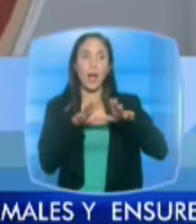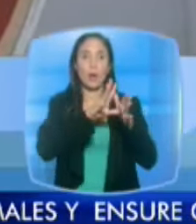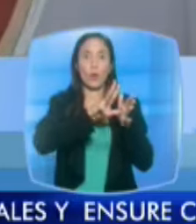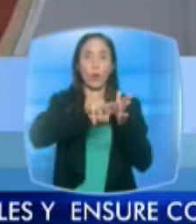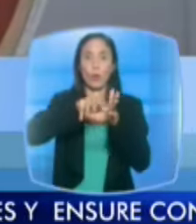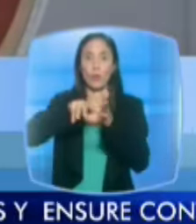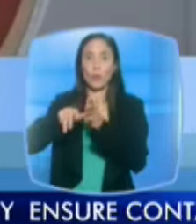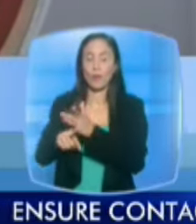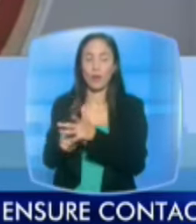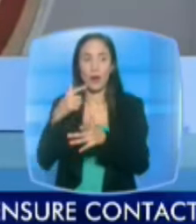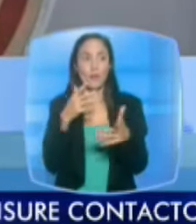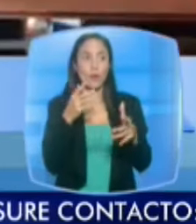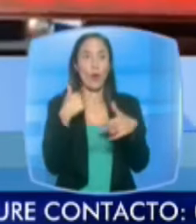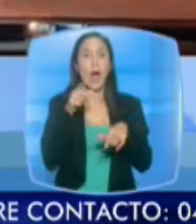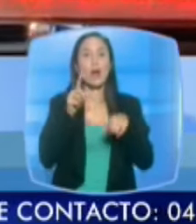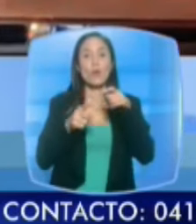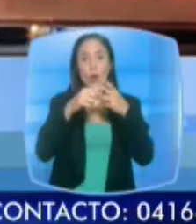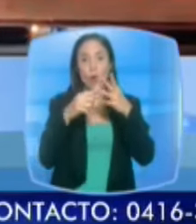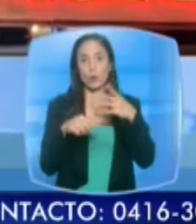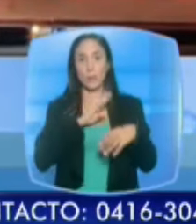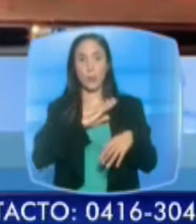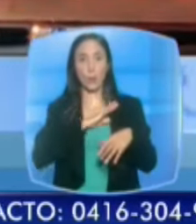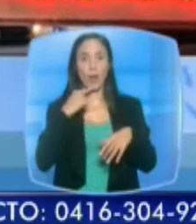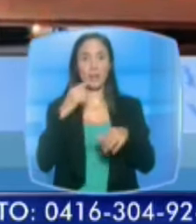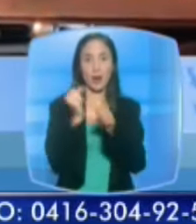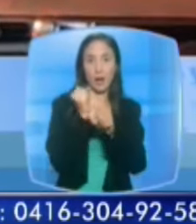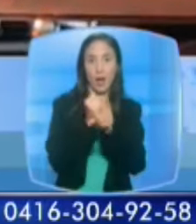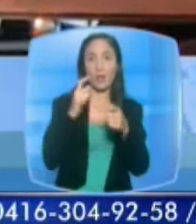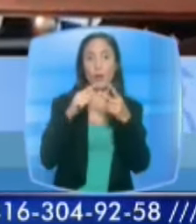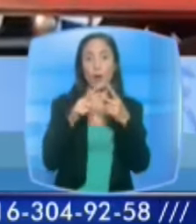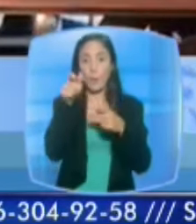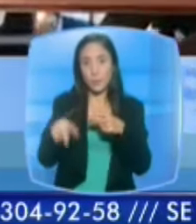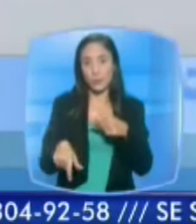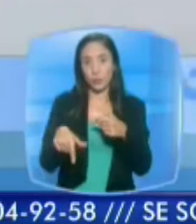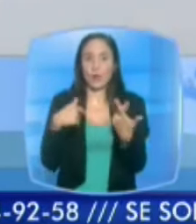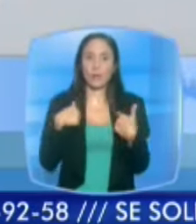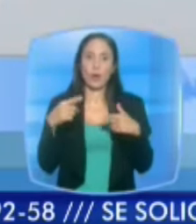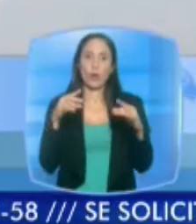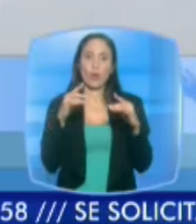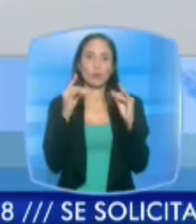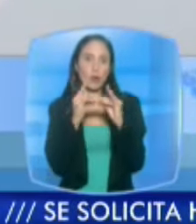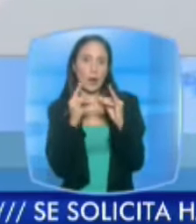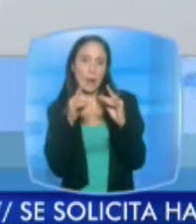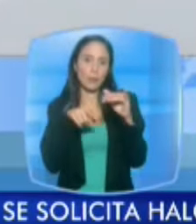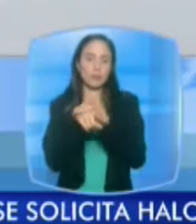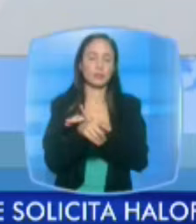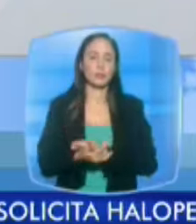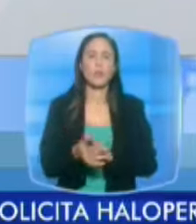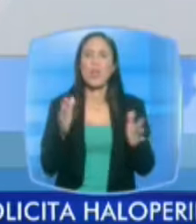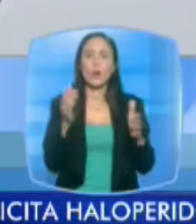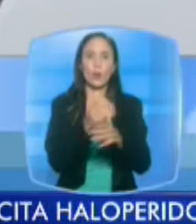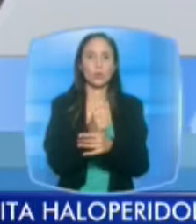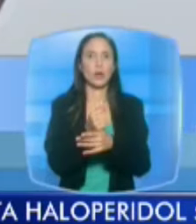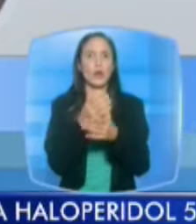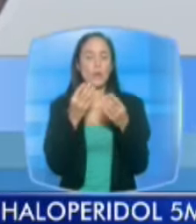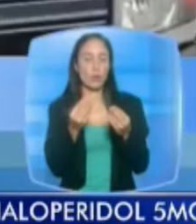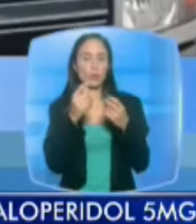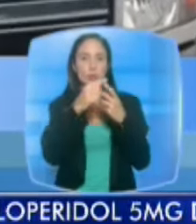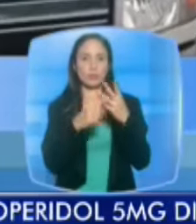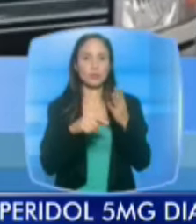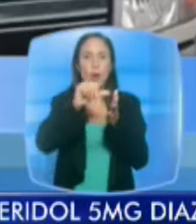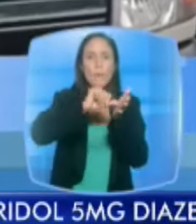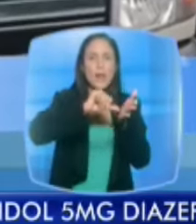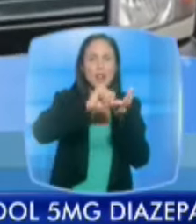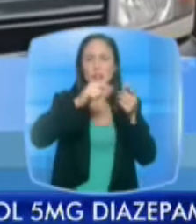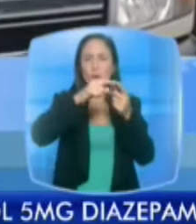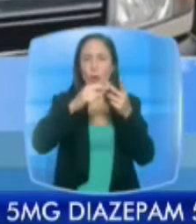pertenencias de los trabajadores y pacientes, así como de los insumos médicos del lugar. Como evidencia, incautaron varios materiales